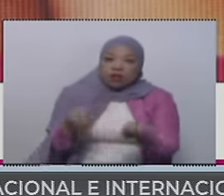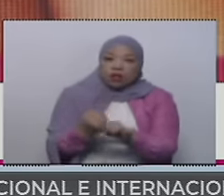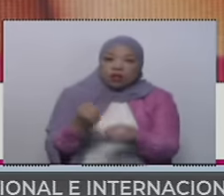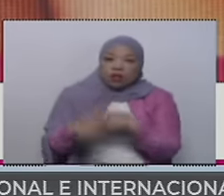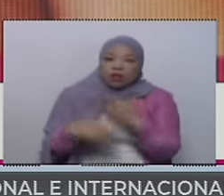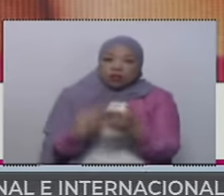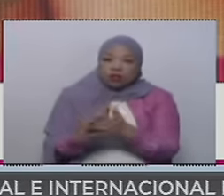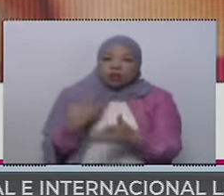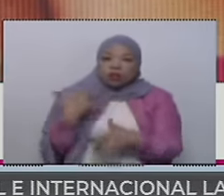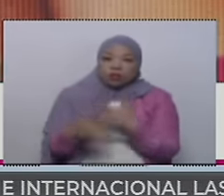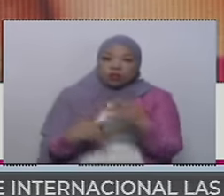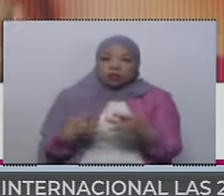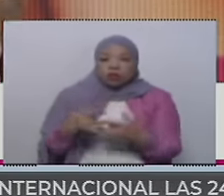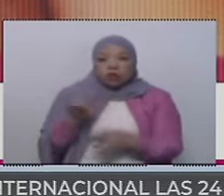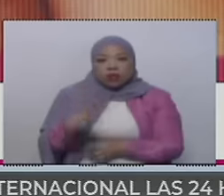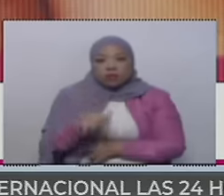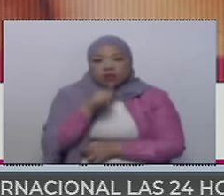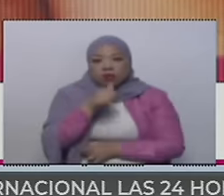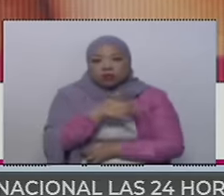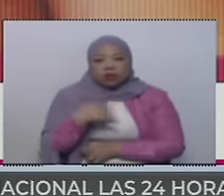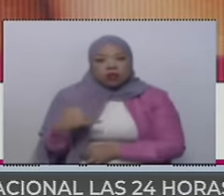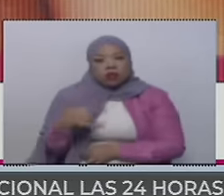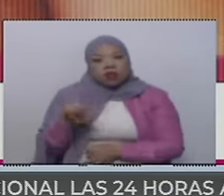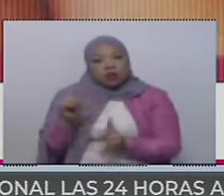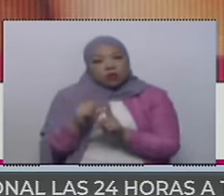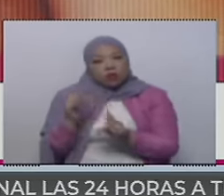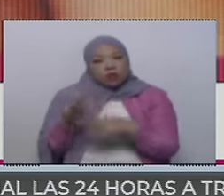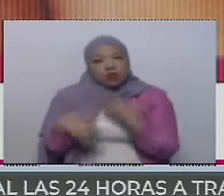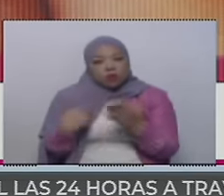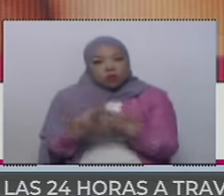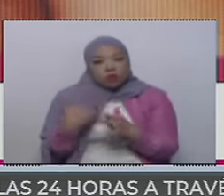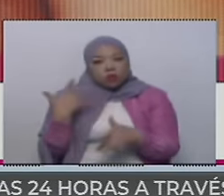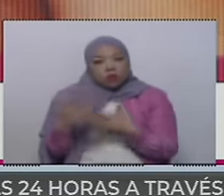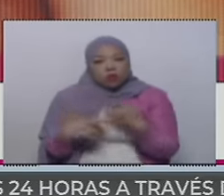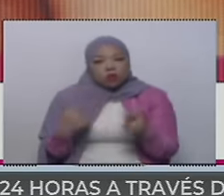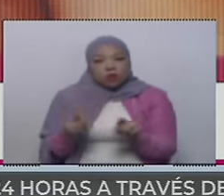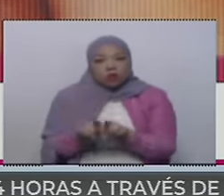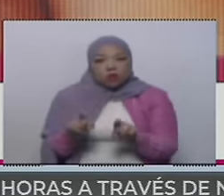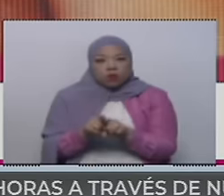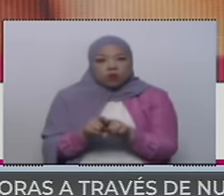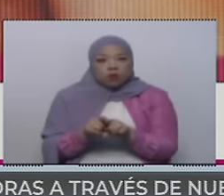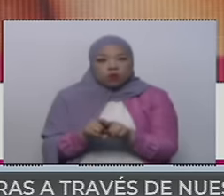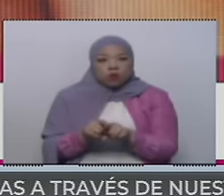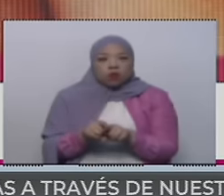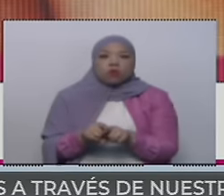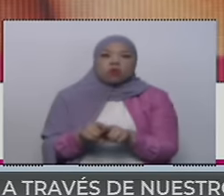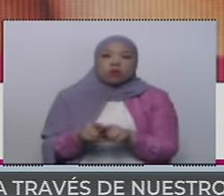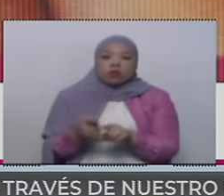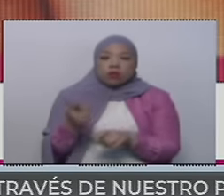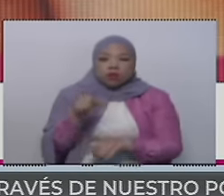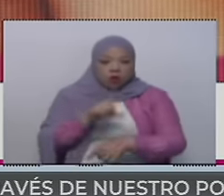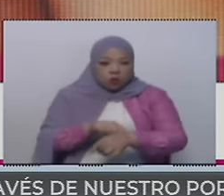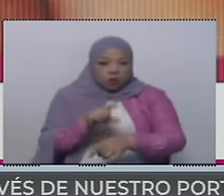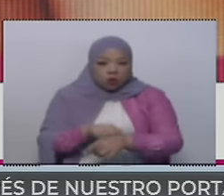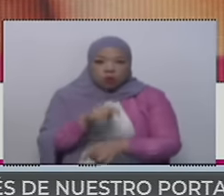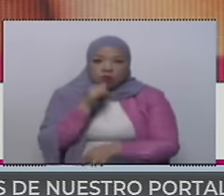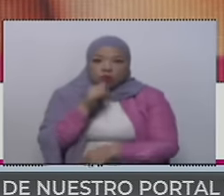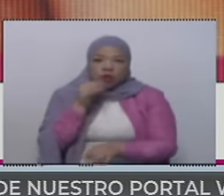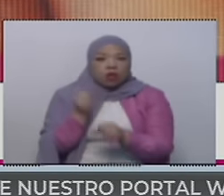¿Ah? Yo quisiera también darle la palabra, Gabriela, Joana, a la doctora Gisela